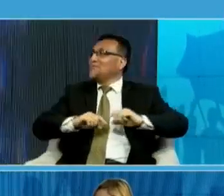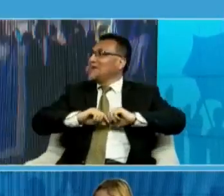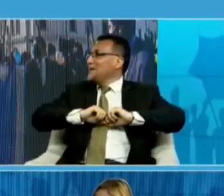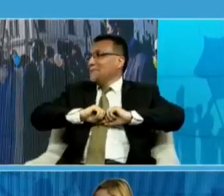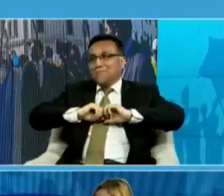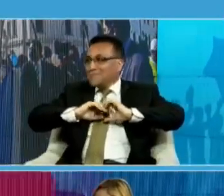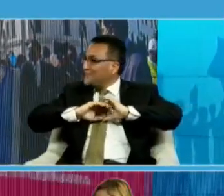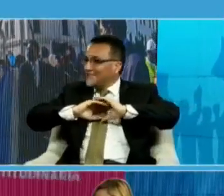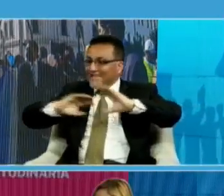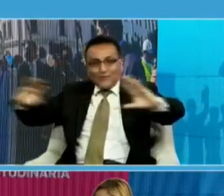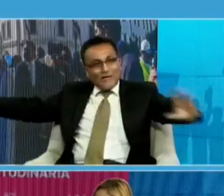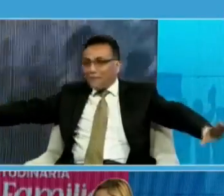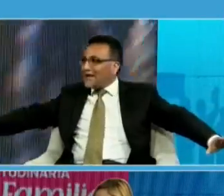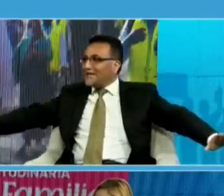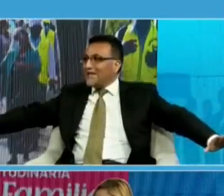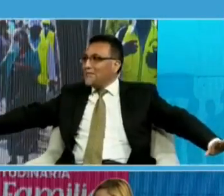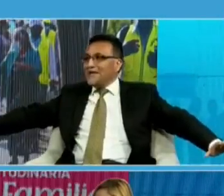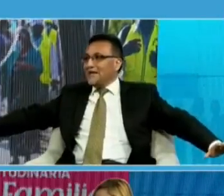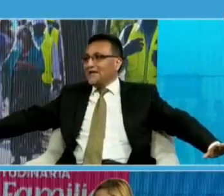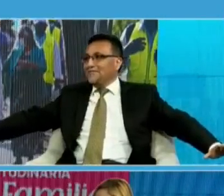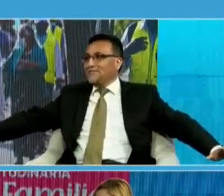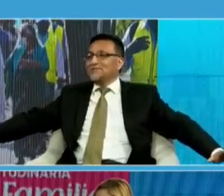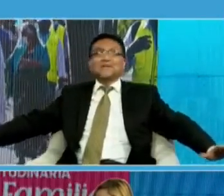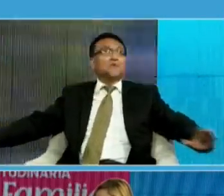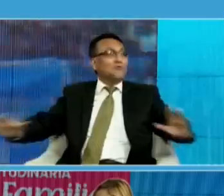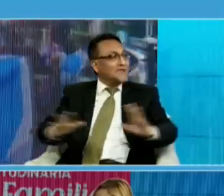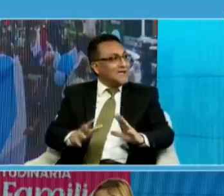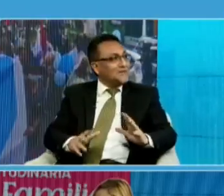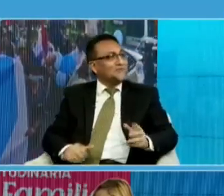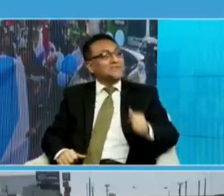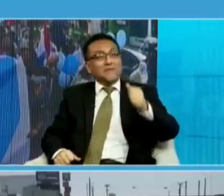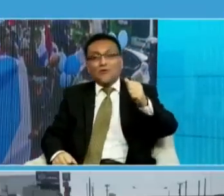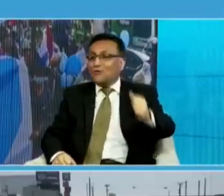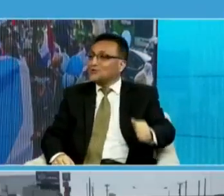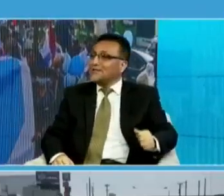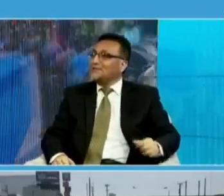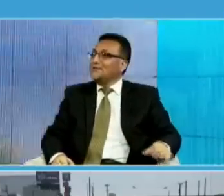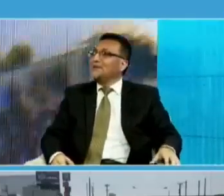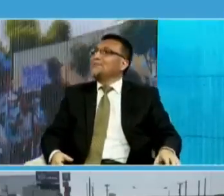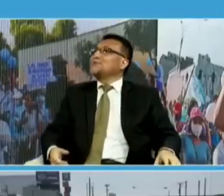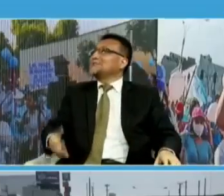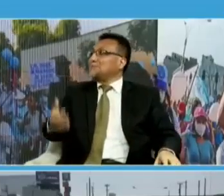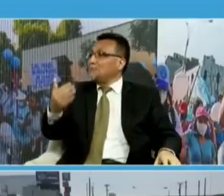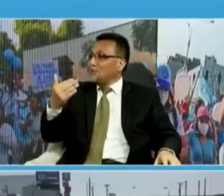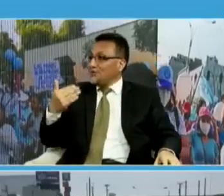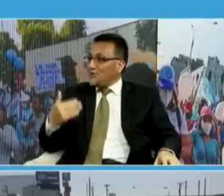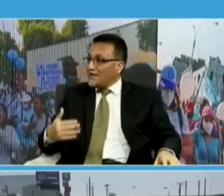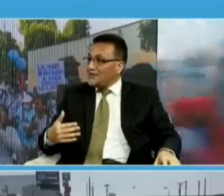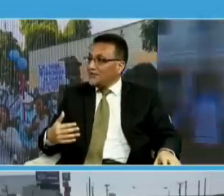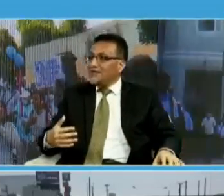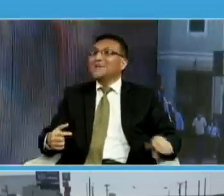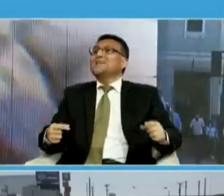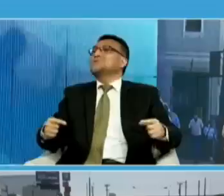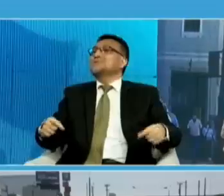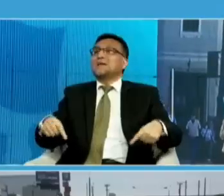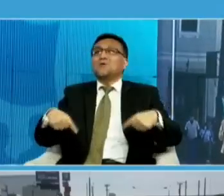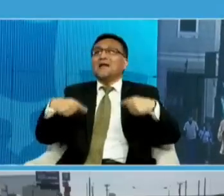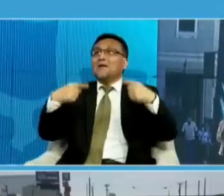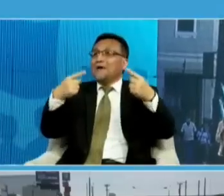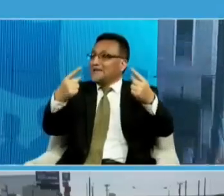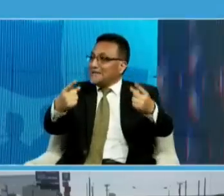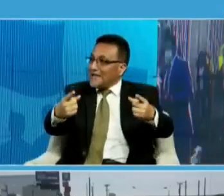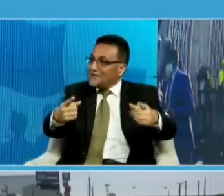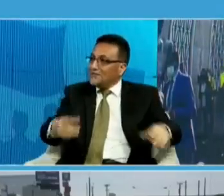esto, de todas partes de América, nos estamos juntando, nos estamos conociendo, nos estamos motivando y nos